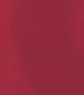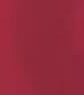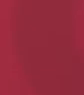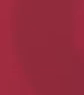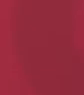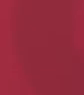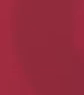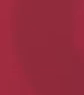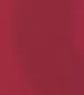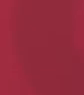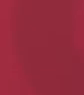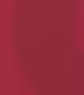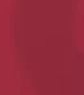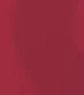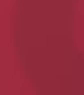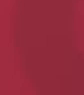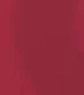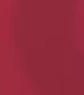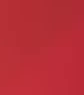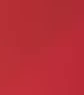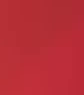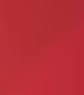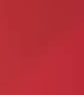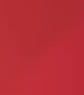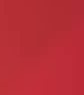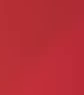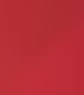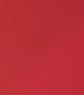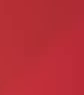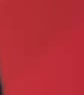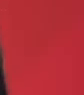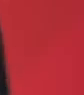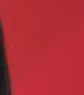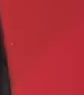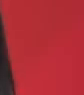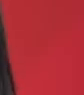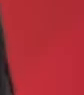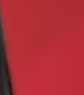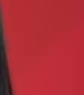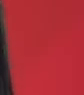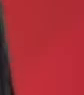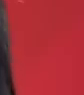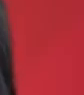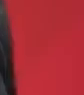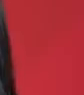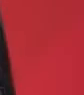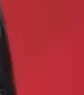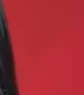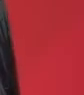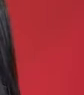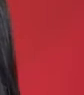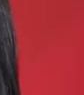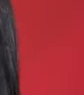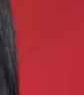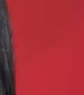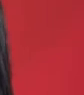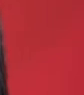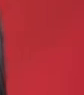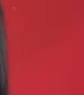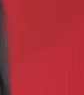y para adaptar las casas no volvían. Tenemos 150 estancias en el año